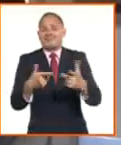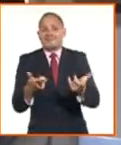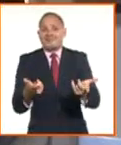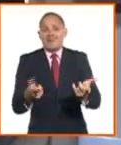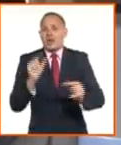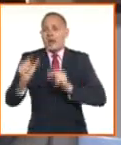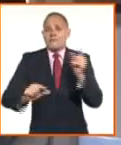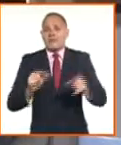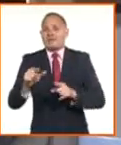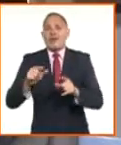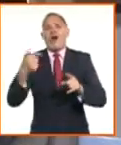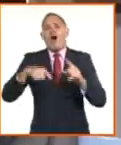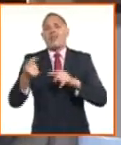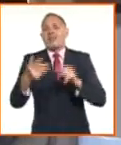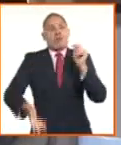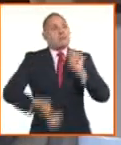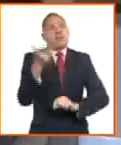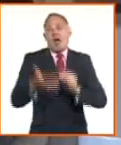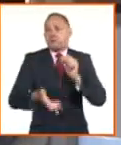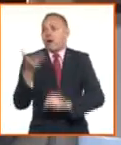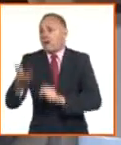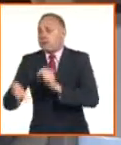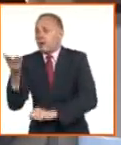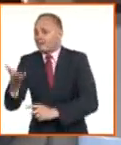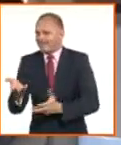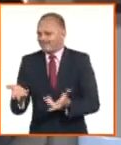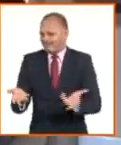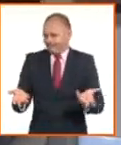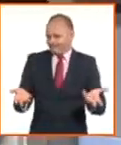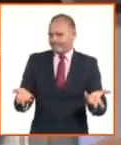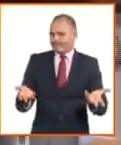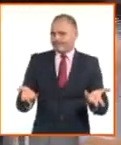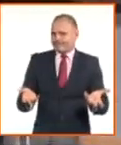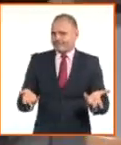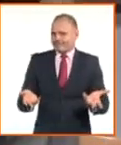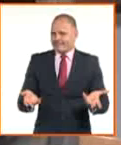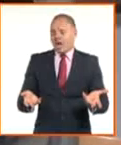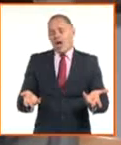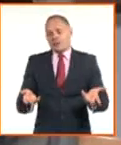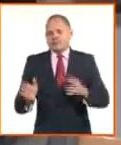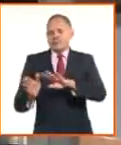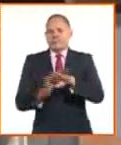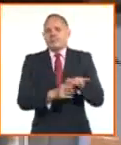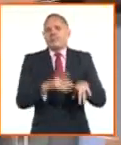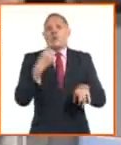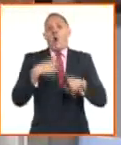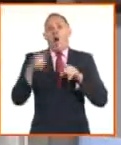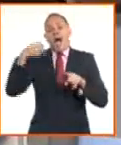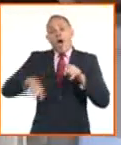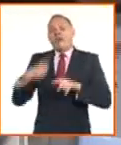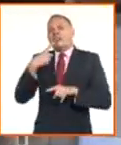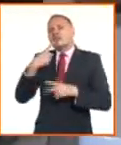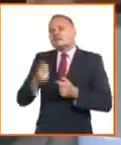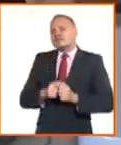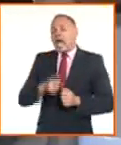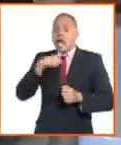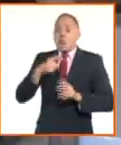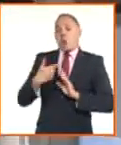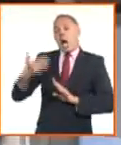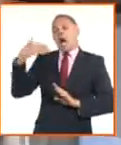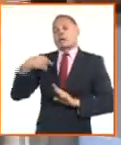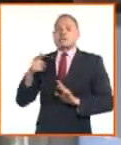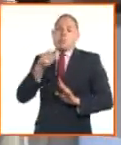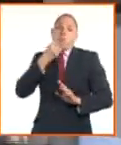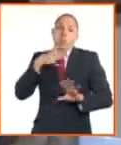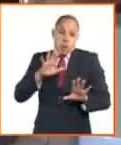tiene costo. ¿Cuál es el costo entonces? ¿Cuál era el costo de no haber tomado la decisión y decir, no, restringe el presupuesto del Estado y desempleo y no hay